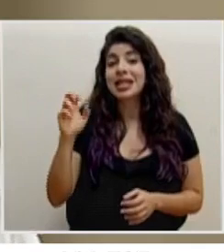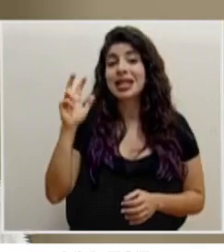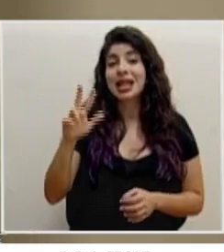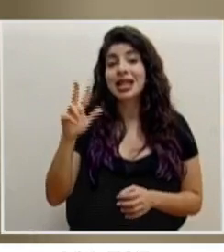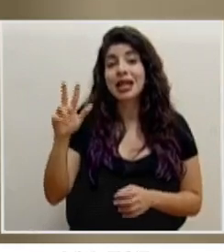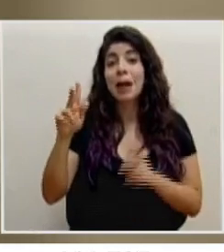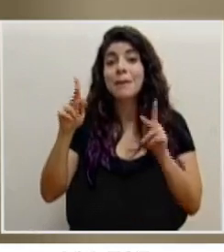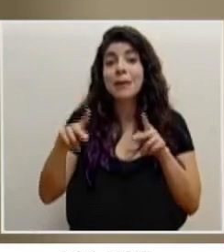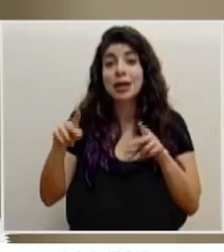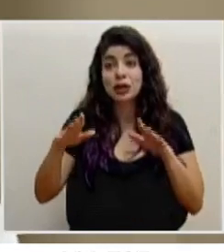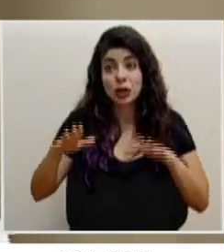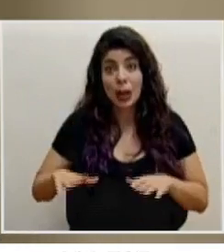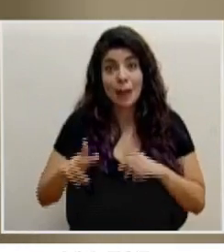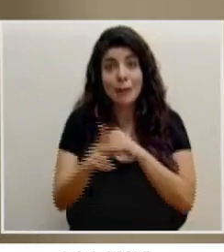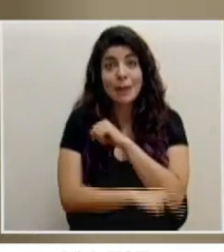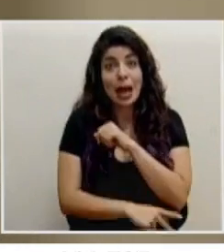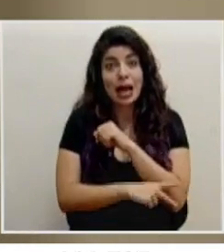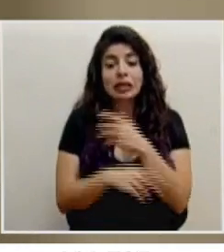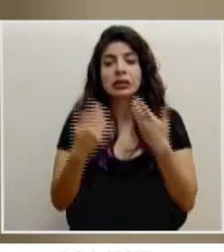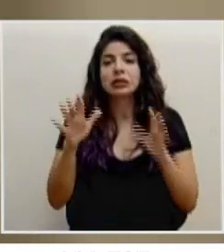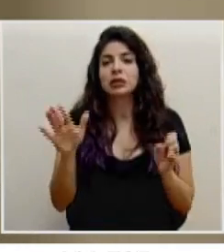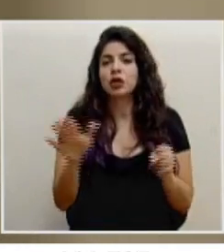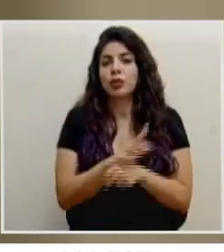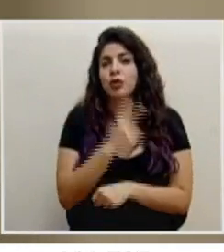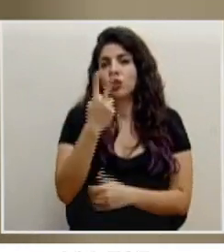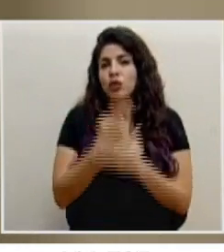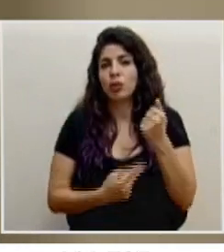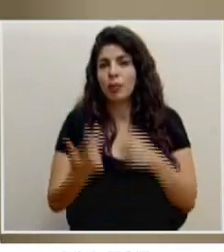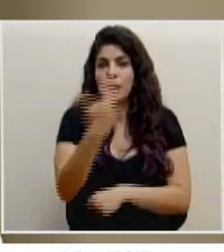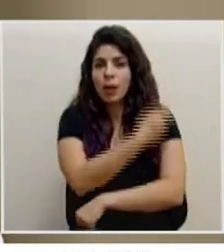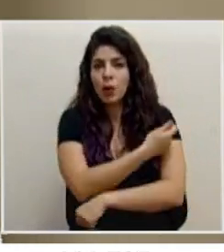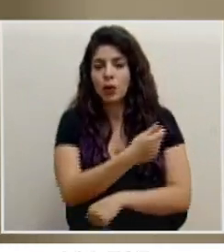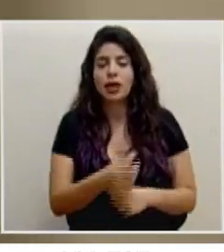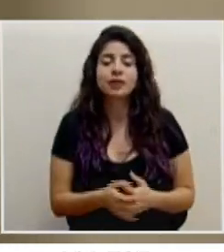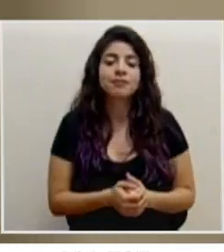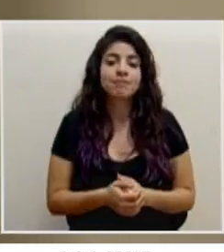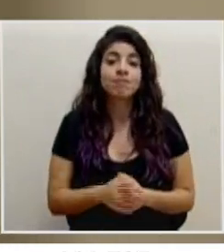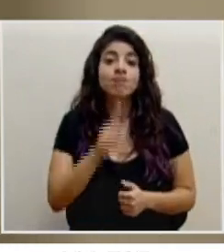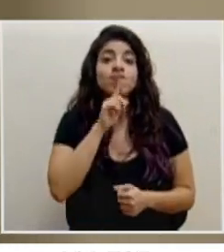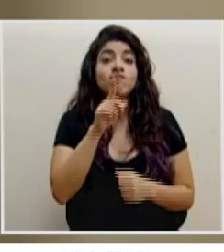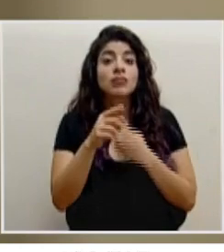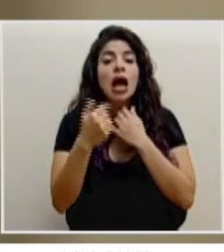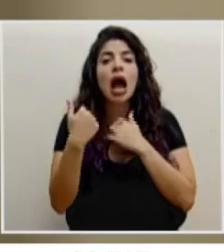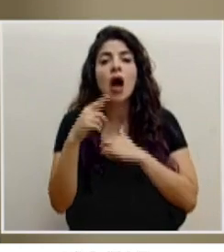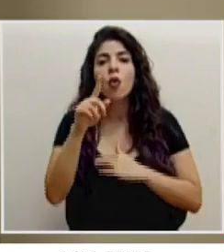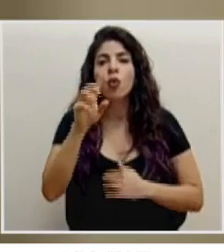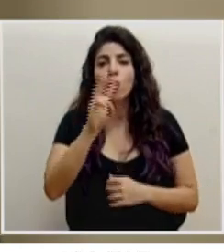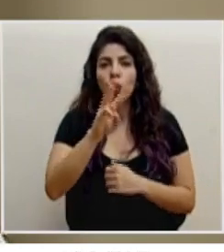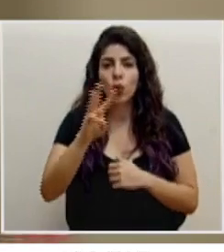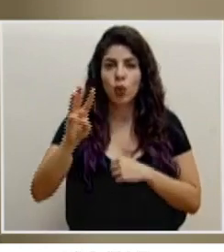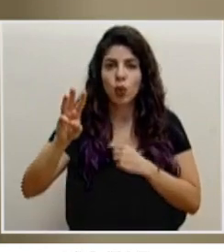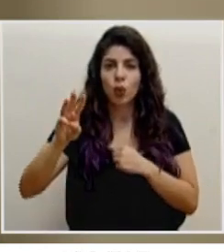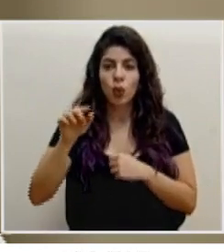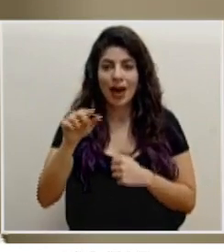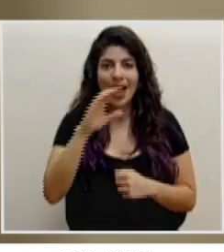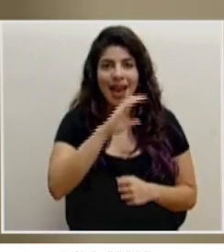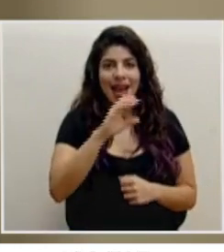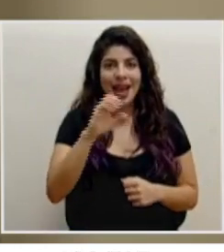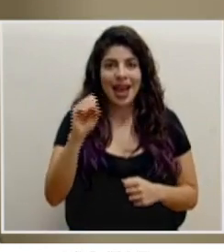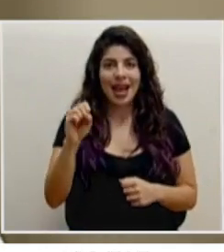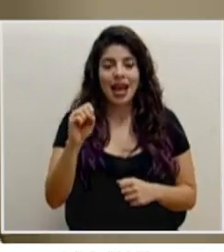134.633 personas en el país con el esquema completo de vacunación. De hecho, hay un sitio web en la página de la